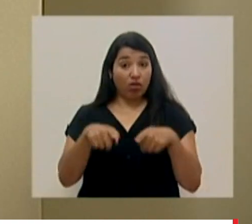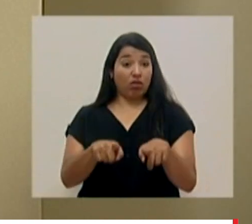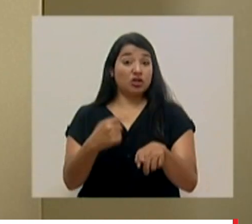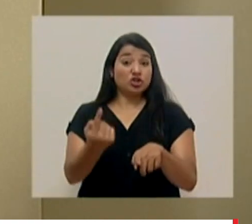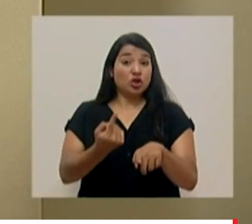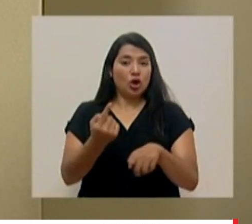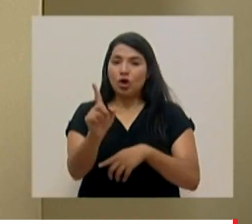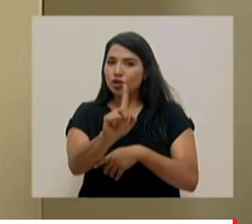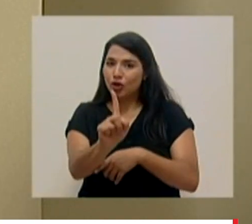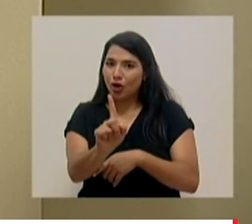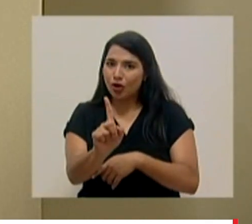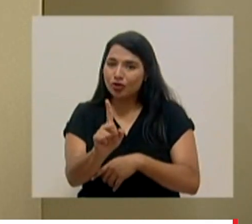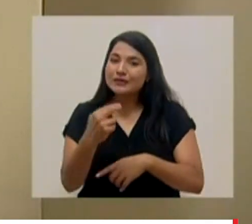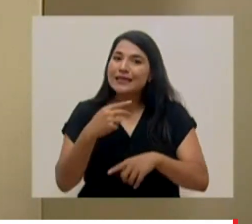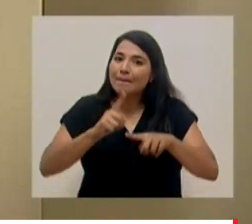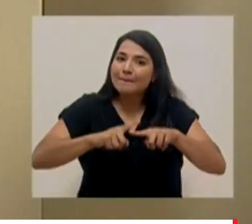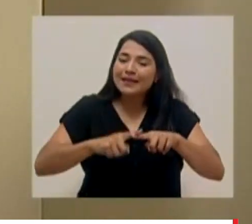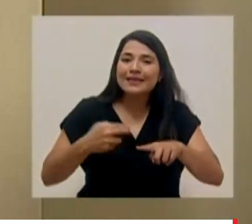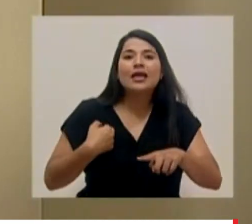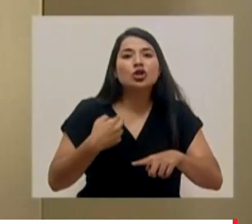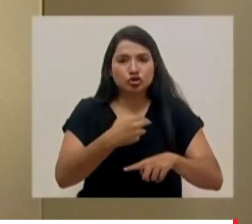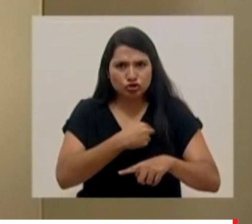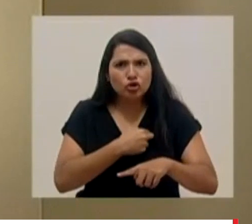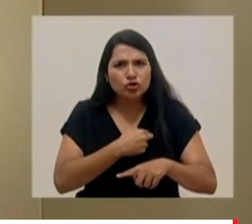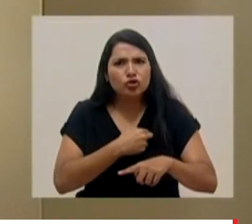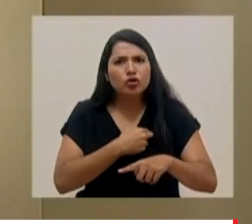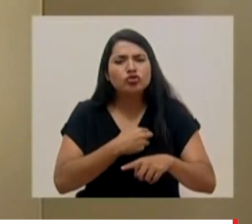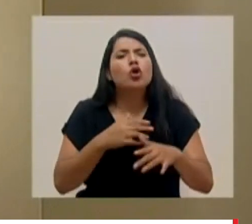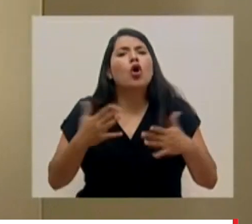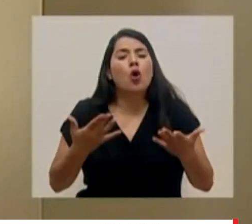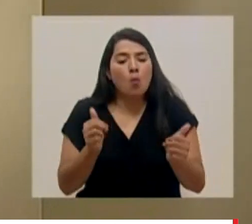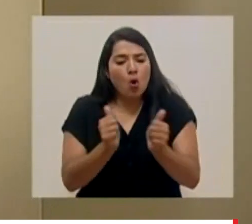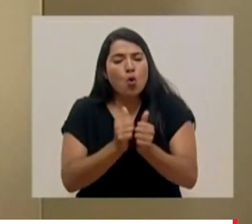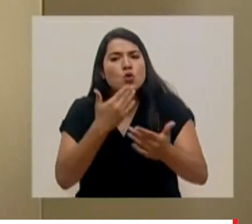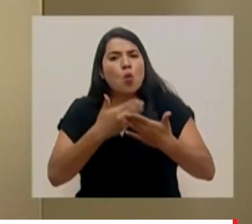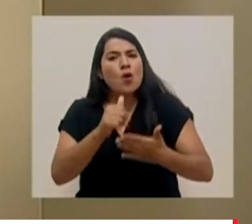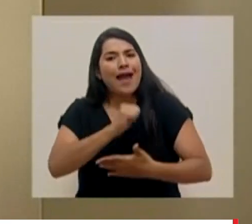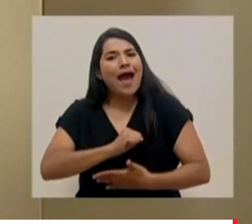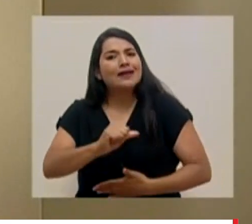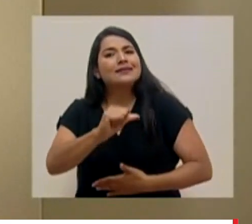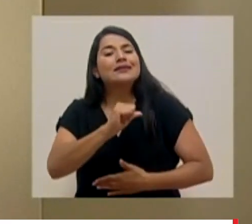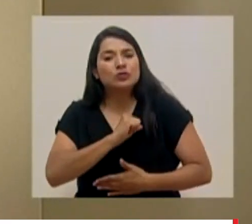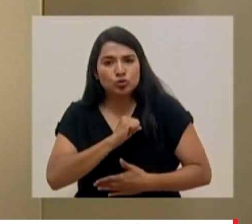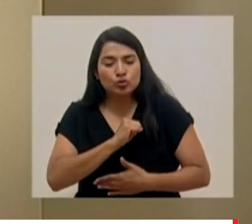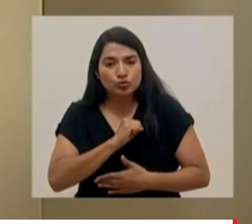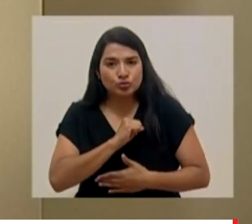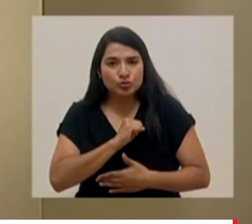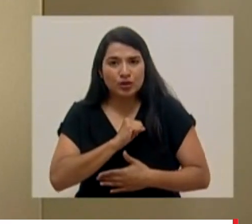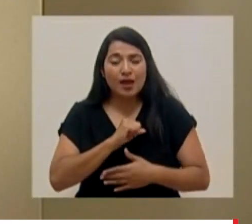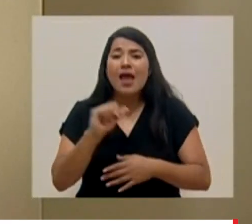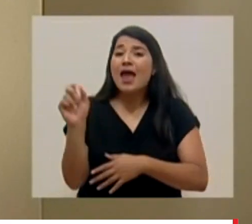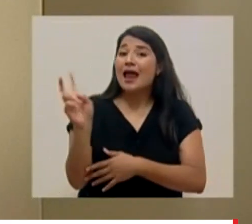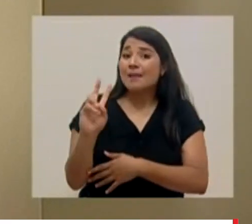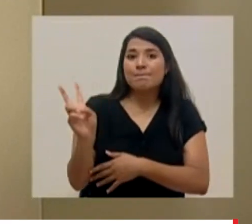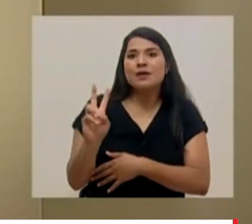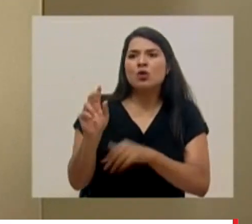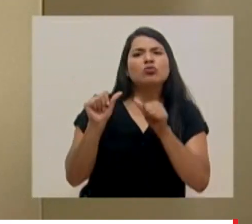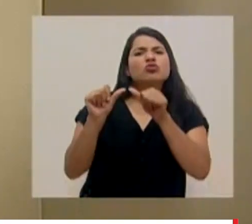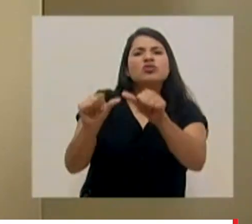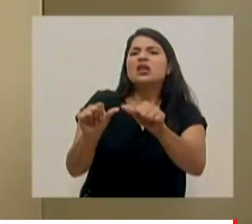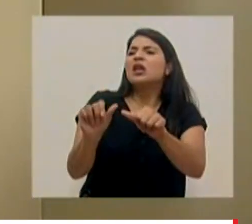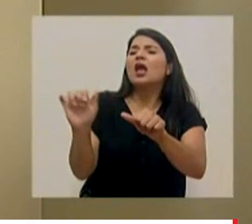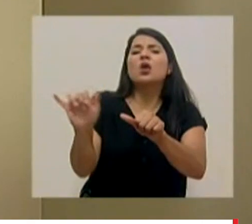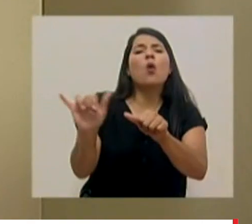doblarlas. Y se doblan con el comportamiento humano. El virus se va a comportar siempre igual.